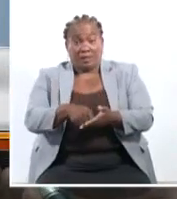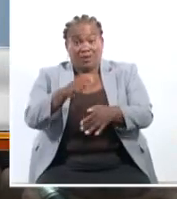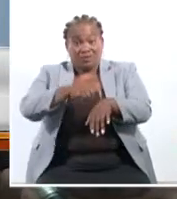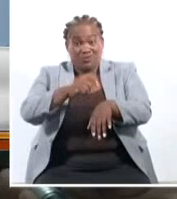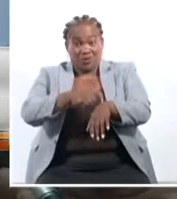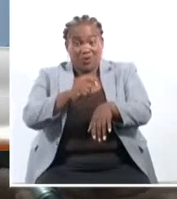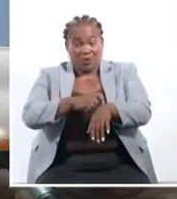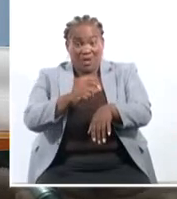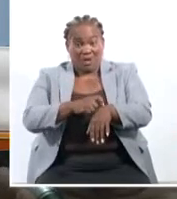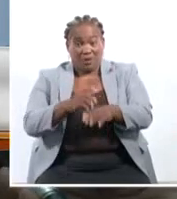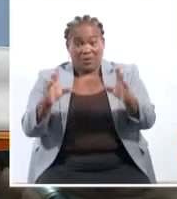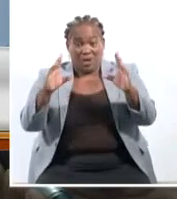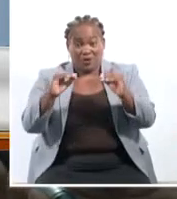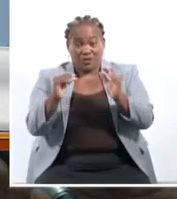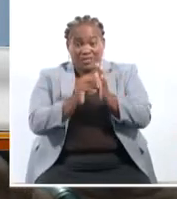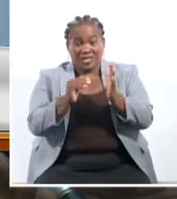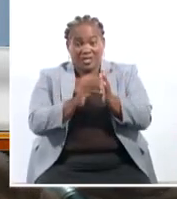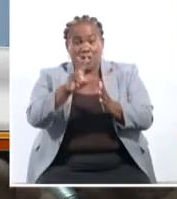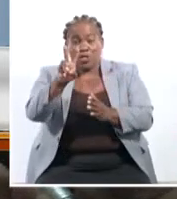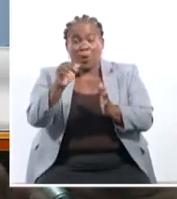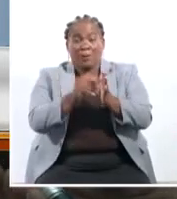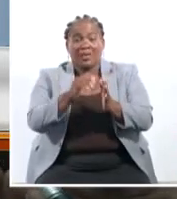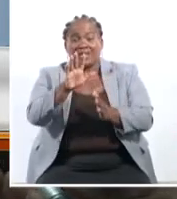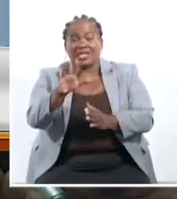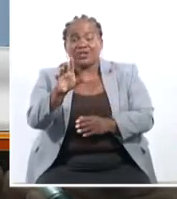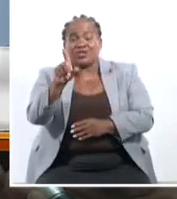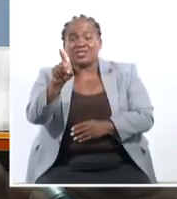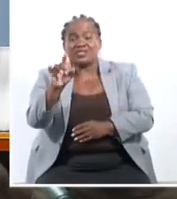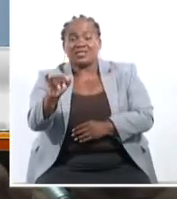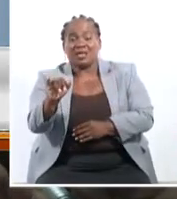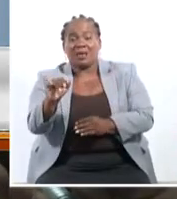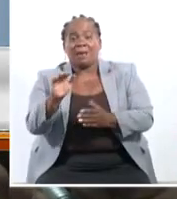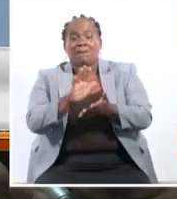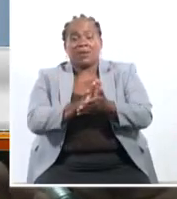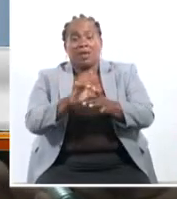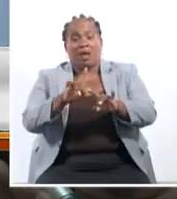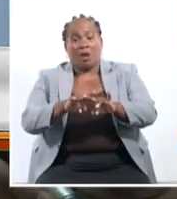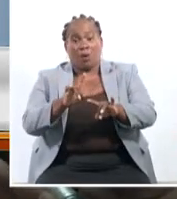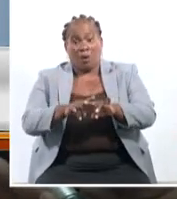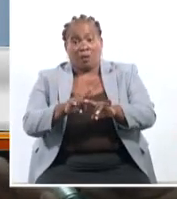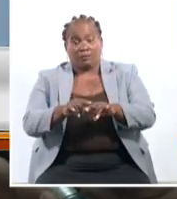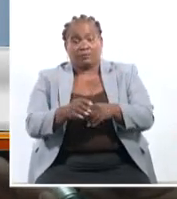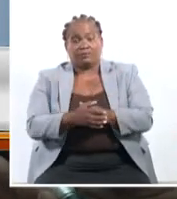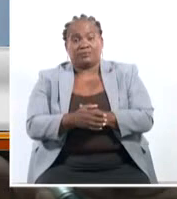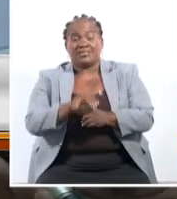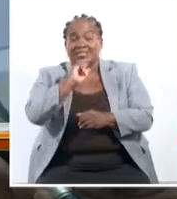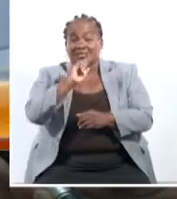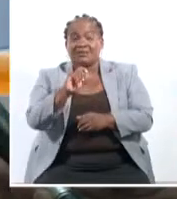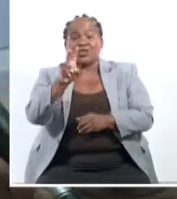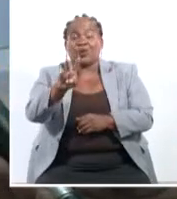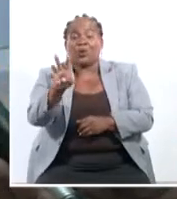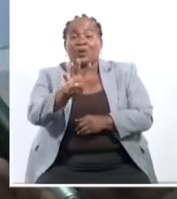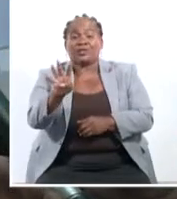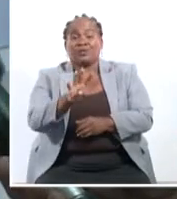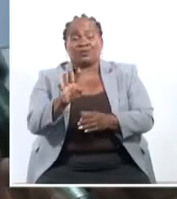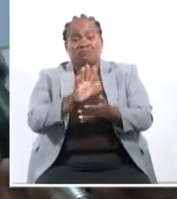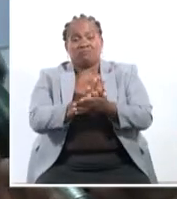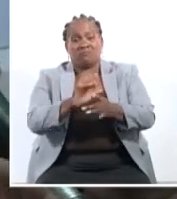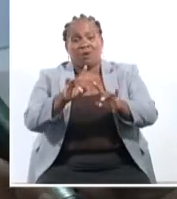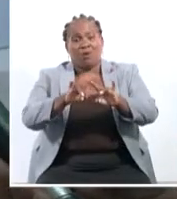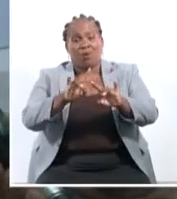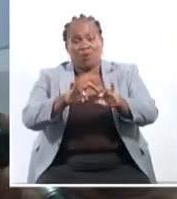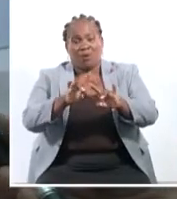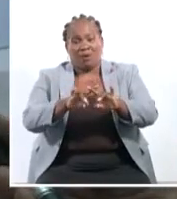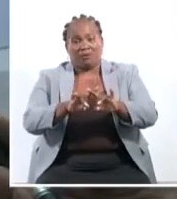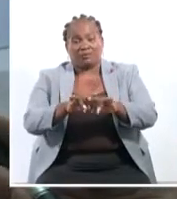demanda de 2.516 megawatts. Y una máxima demanda estimada en 2.760, sobre un déficit de 244 megawatts, y estamos